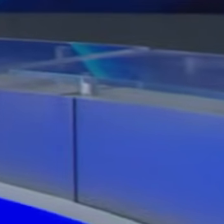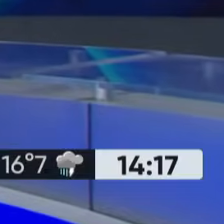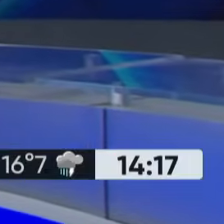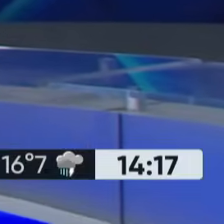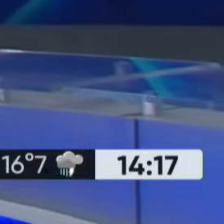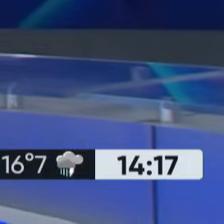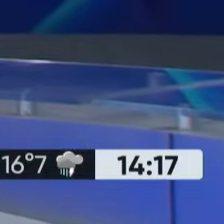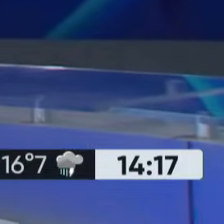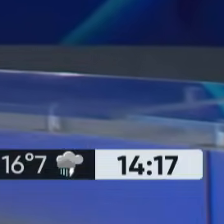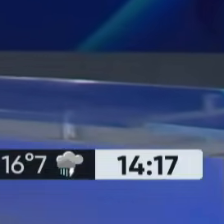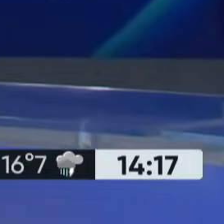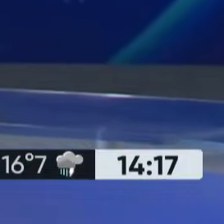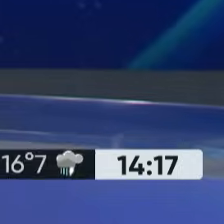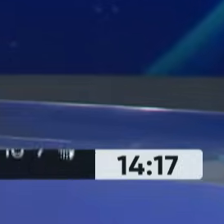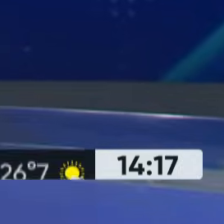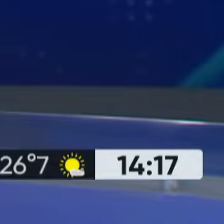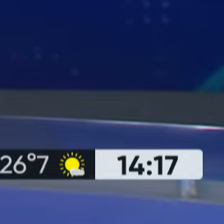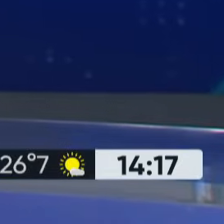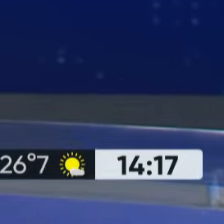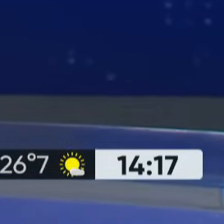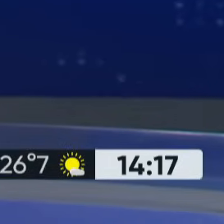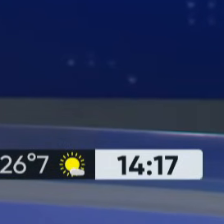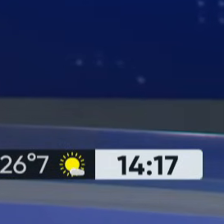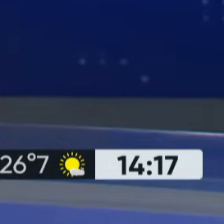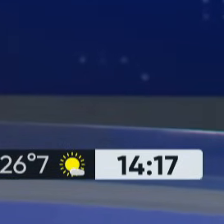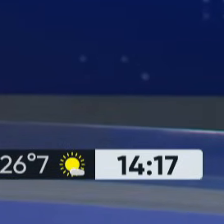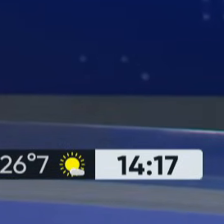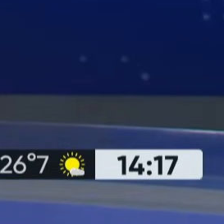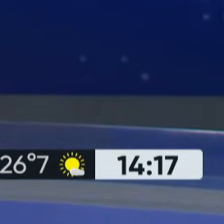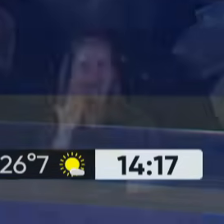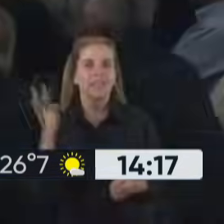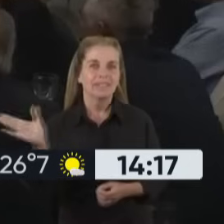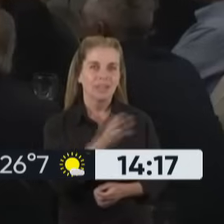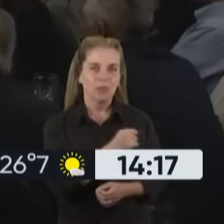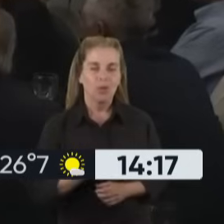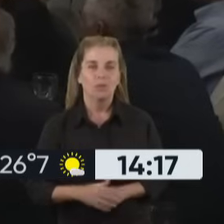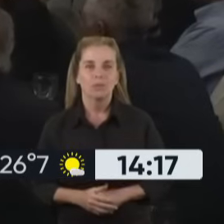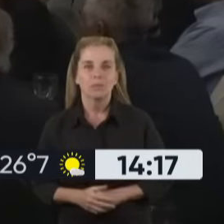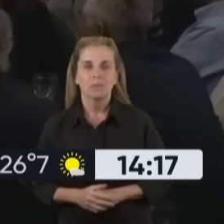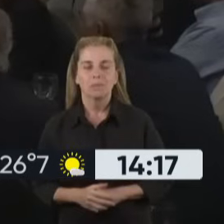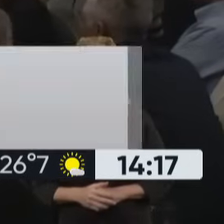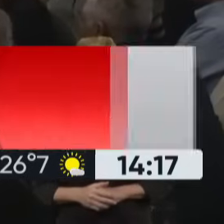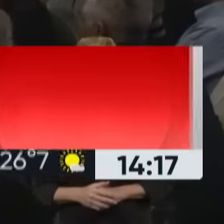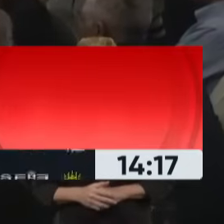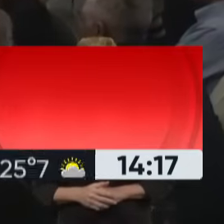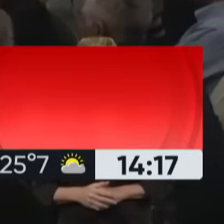Nos vamos en vivo a Córdoba. Allí habla el presidente Javier Milei en la Bolsa de Comercio de esa provincia.